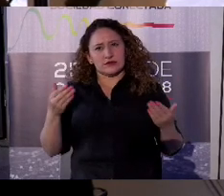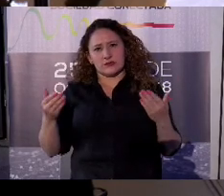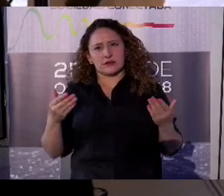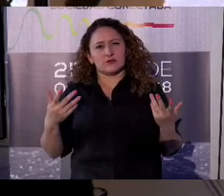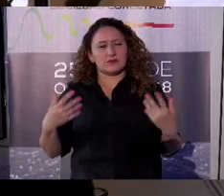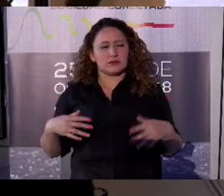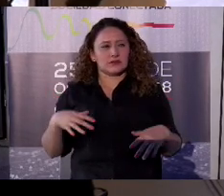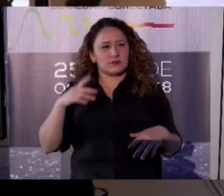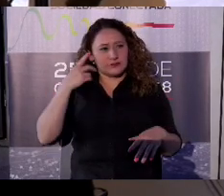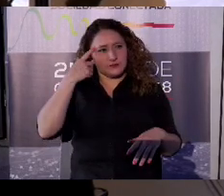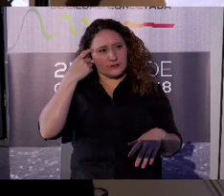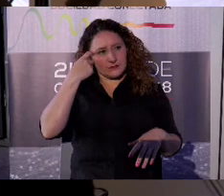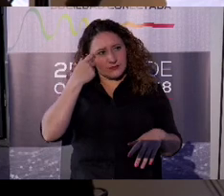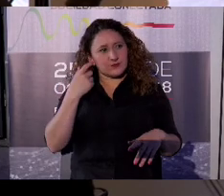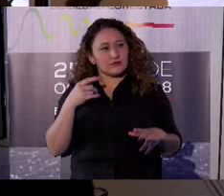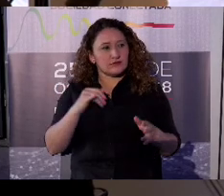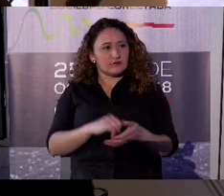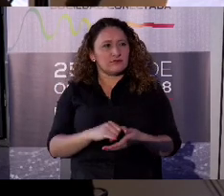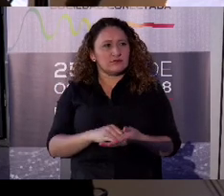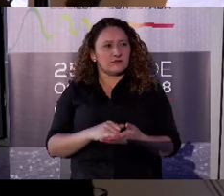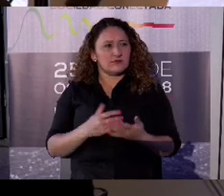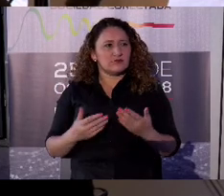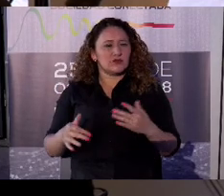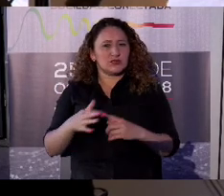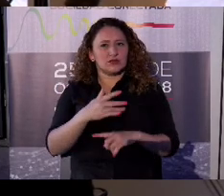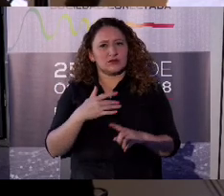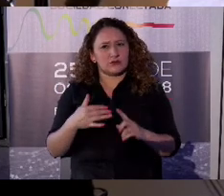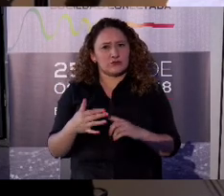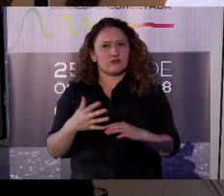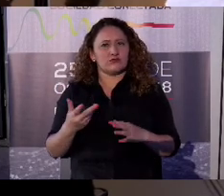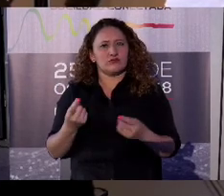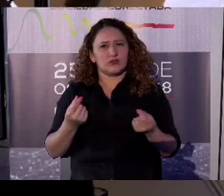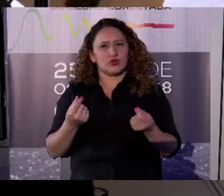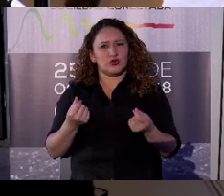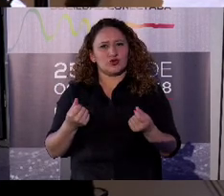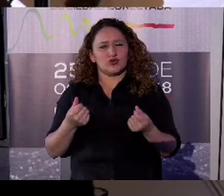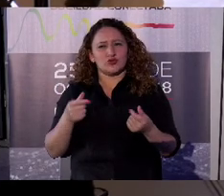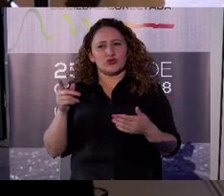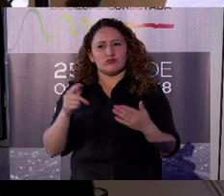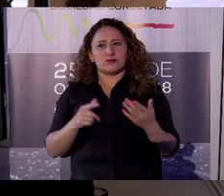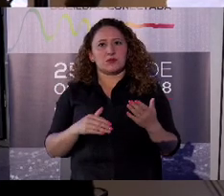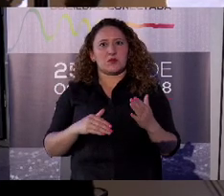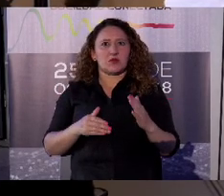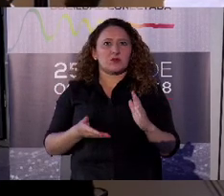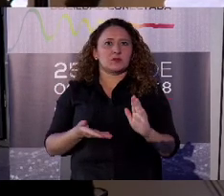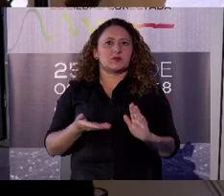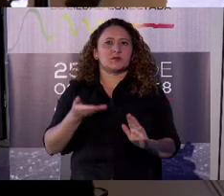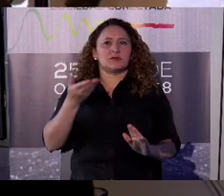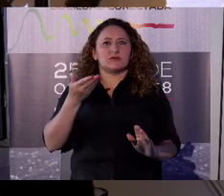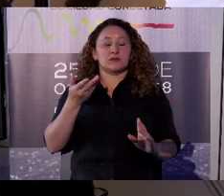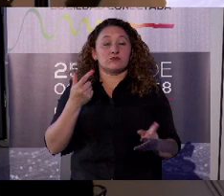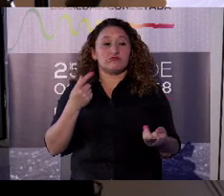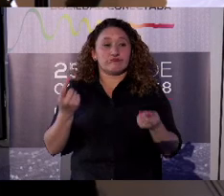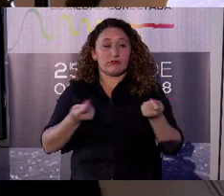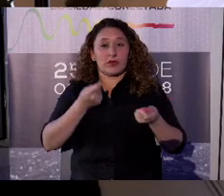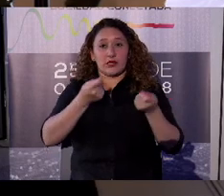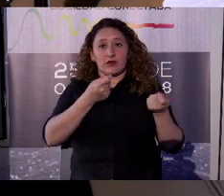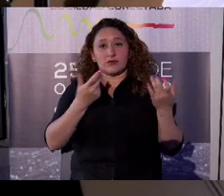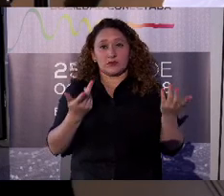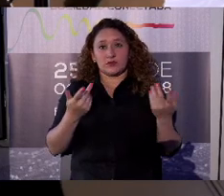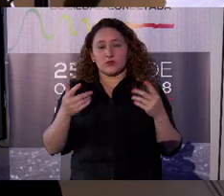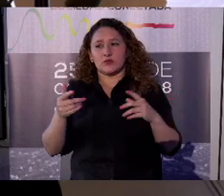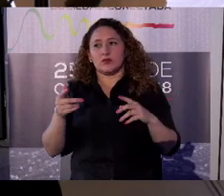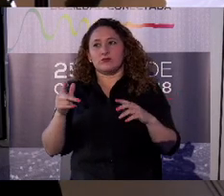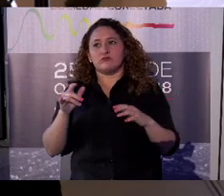desafío. Es un desafío además en un contexto en el cual los costos de despliegue de redes van aumentando y tenemos un mercado que es cada vez más dinámico